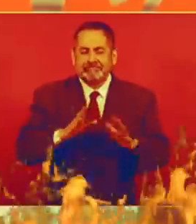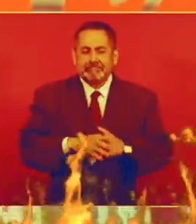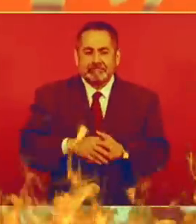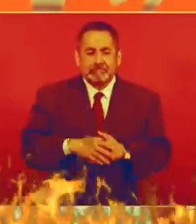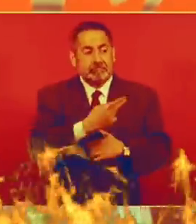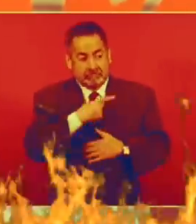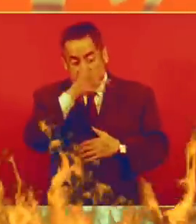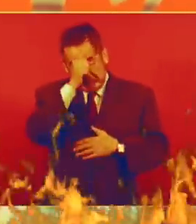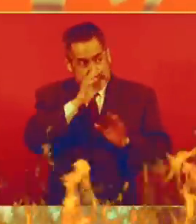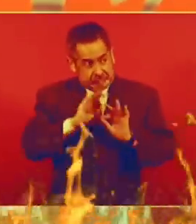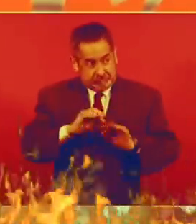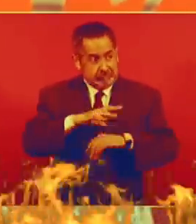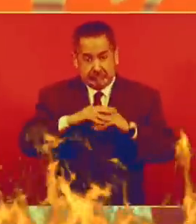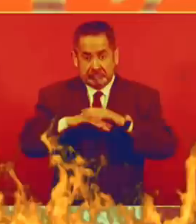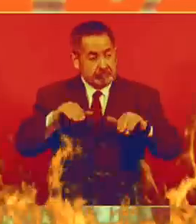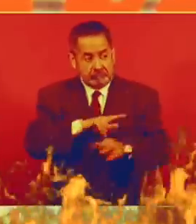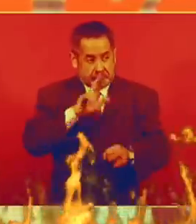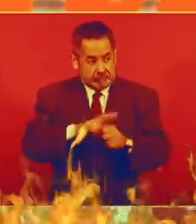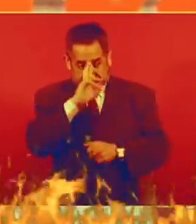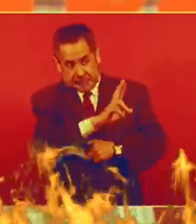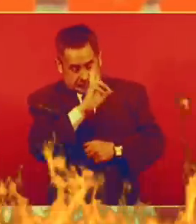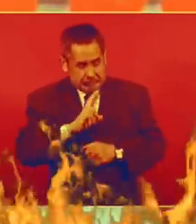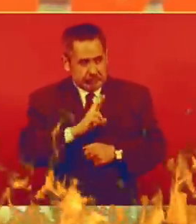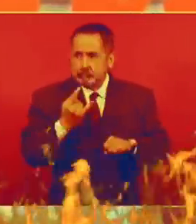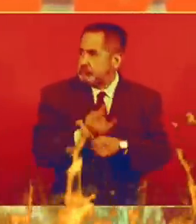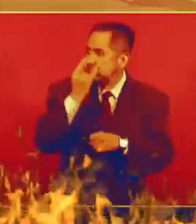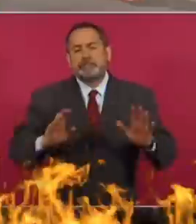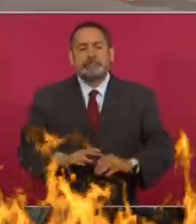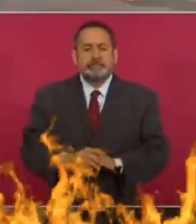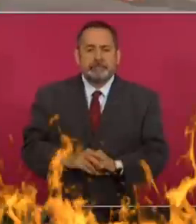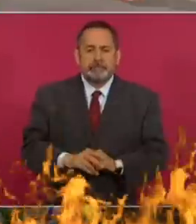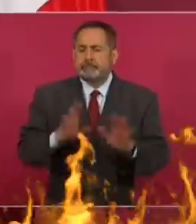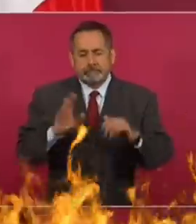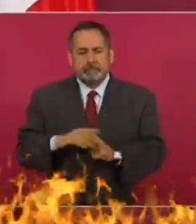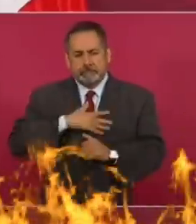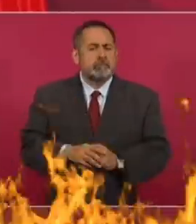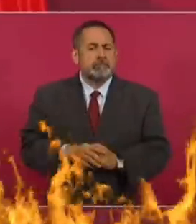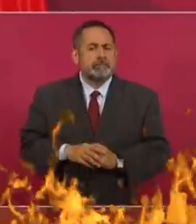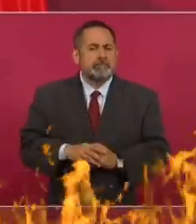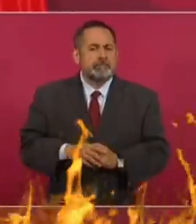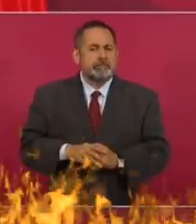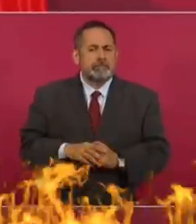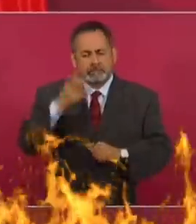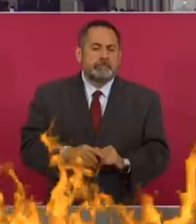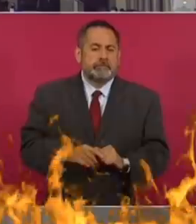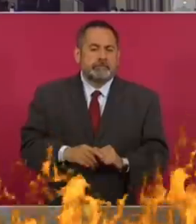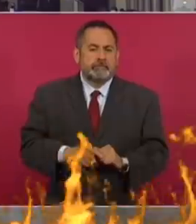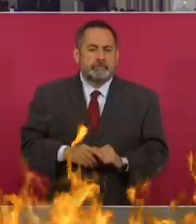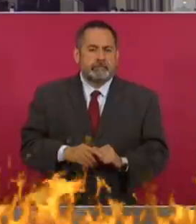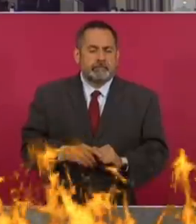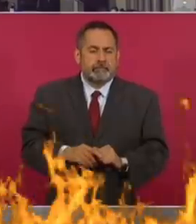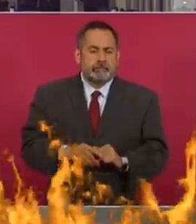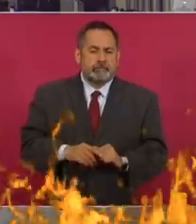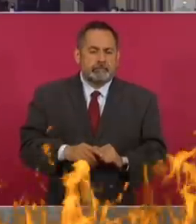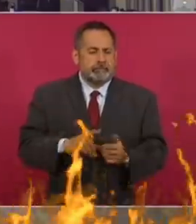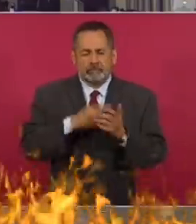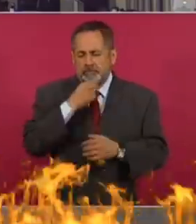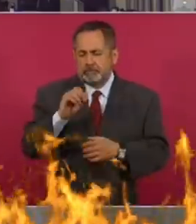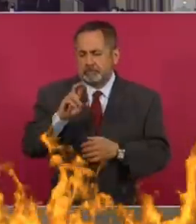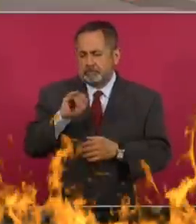se supone que hay acuerdo o que va a haber un trato respetuoso, es cuando más duro. De todas maneras, yo respeto mucho al director, Ilio